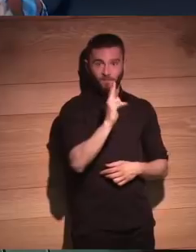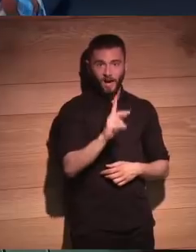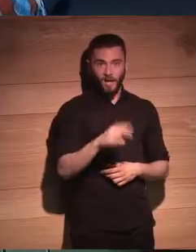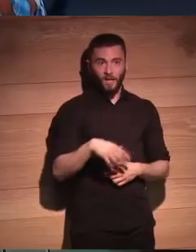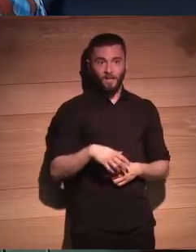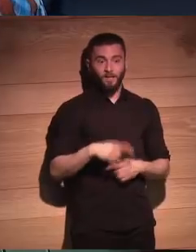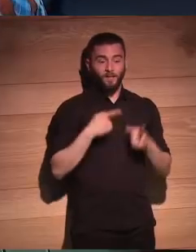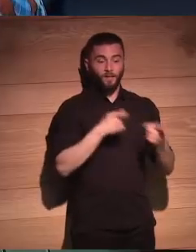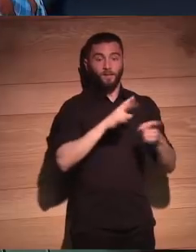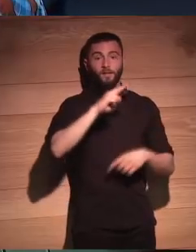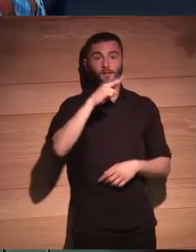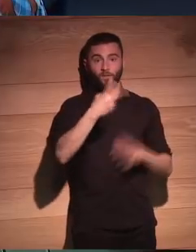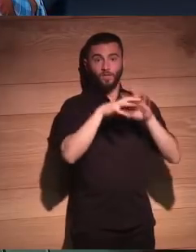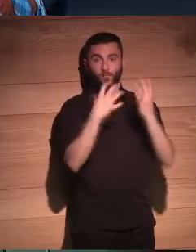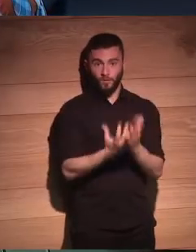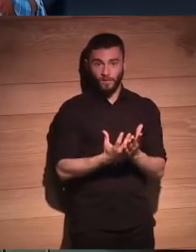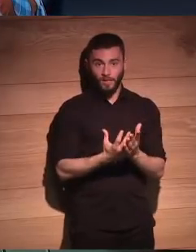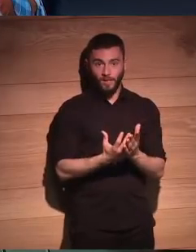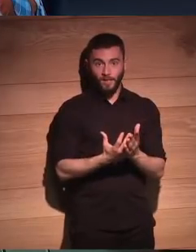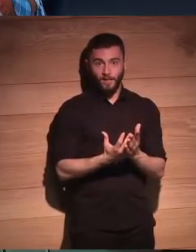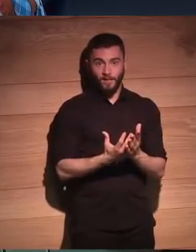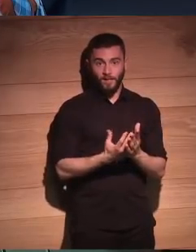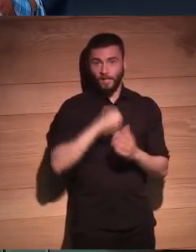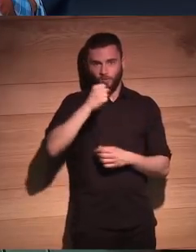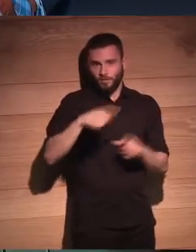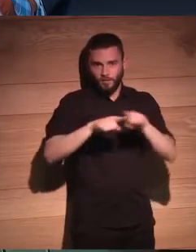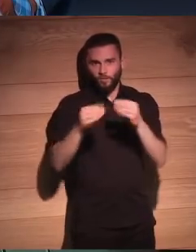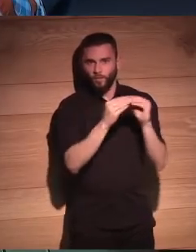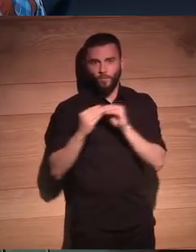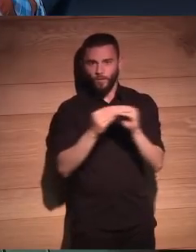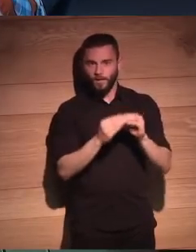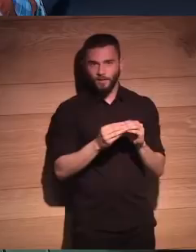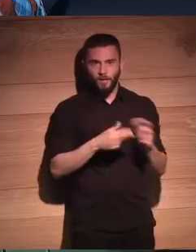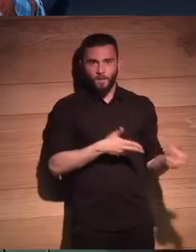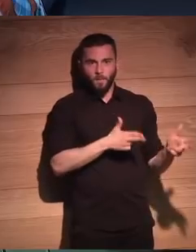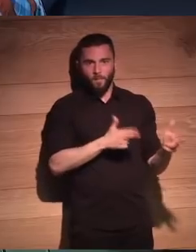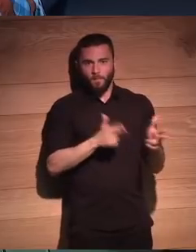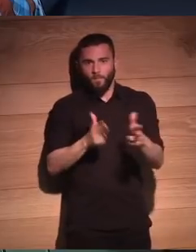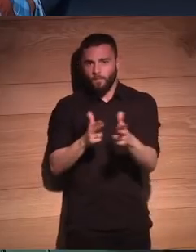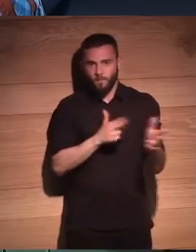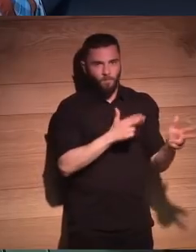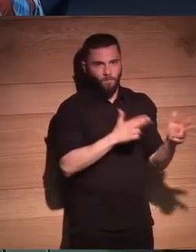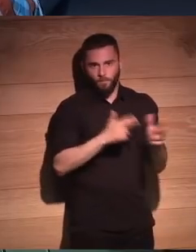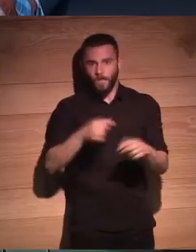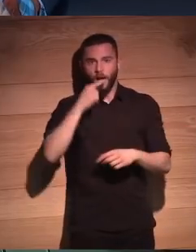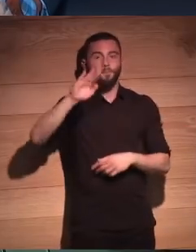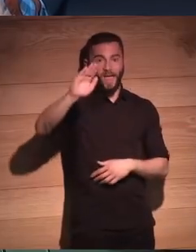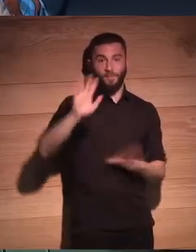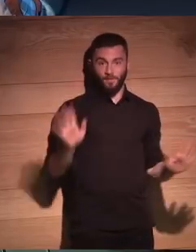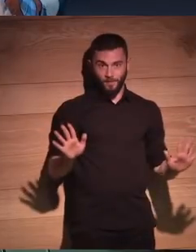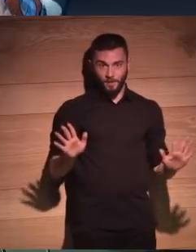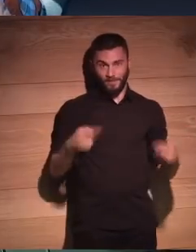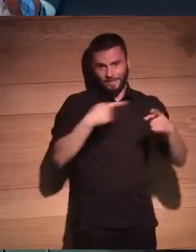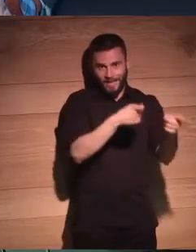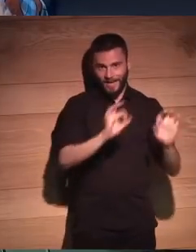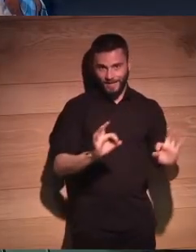la Segunda Guerra Mundial, como todos los héroes, incluso hay una portada que tengo por ahí que ametralla a los nazis. Es decir, estamos en guerra. Es decir, el primer